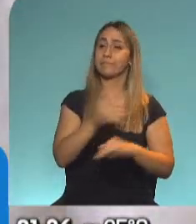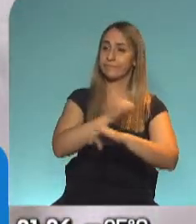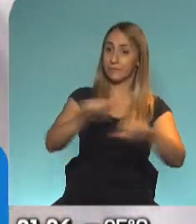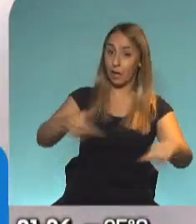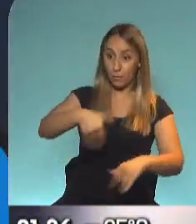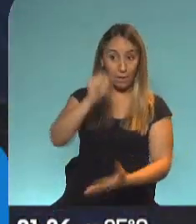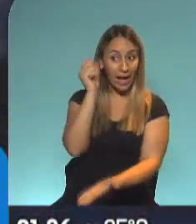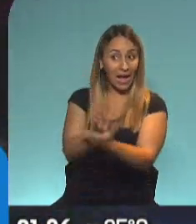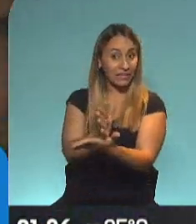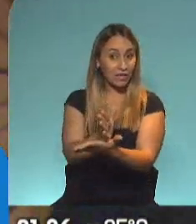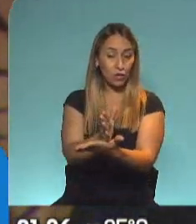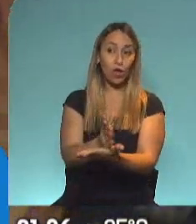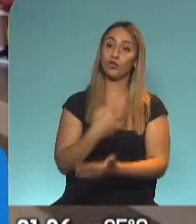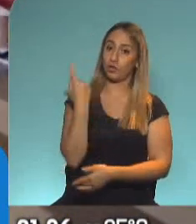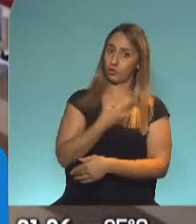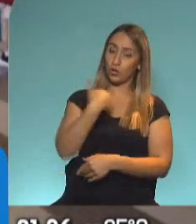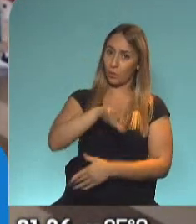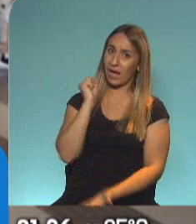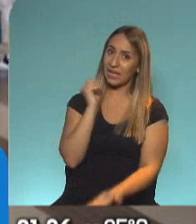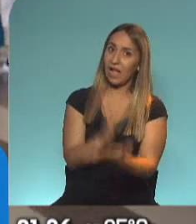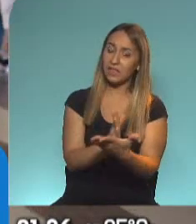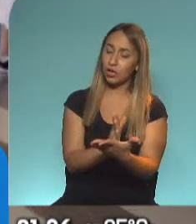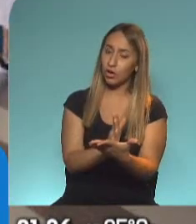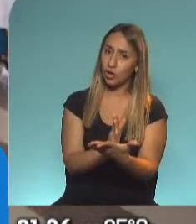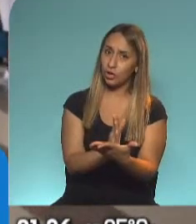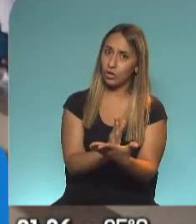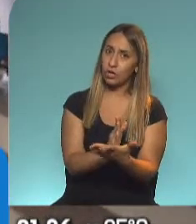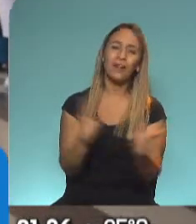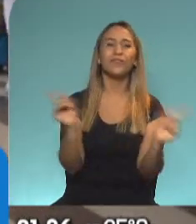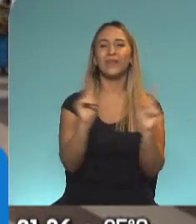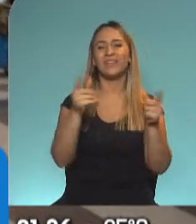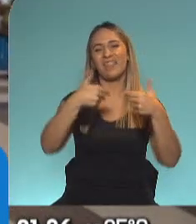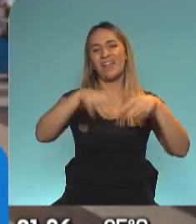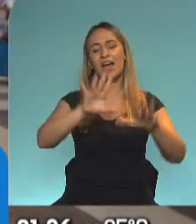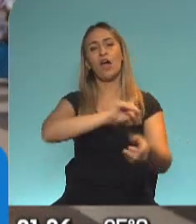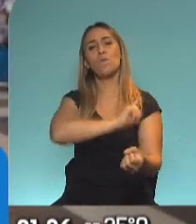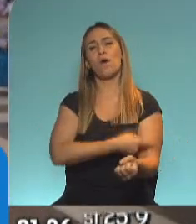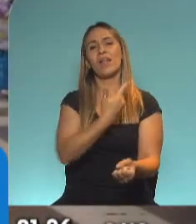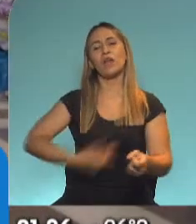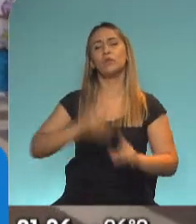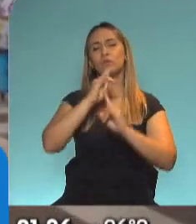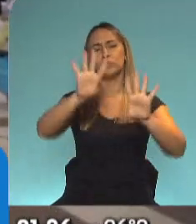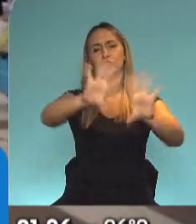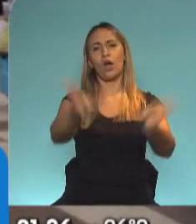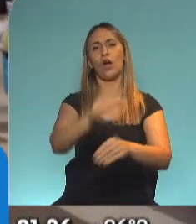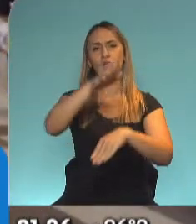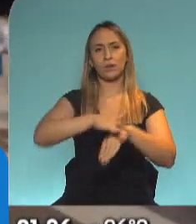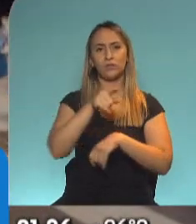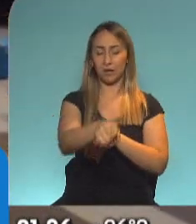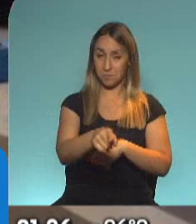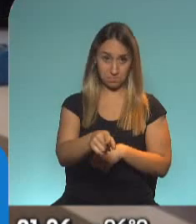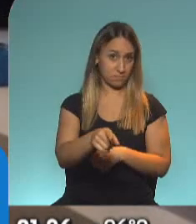sanciones. Nosotros vamos a sancionar. No es cuestión de dejarle todo a un poder ejecutivo, ¿sí? Cuando lo